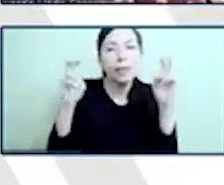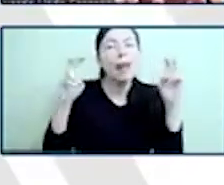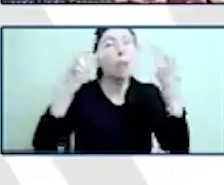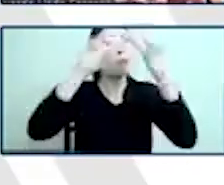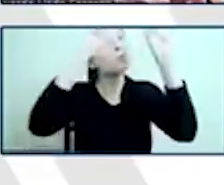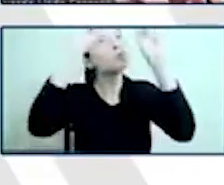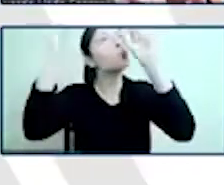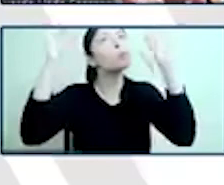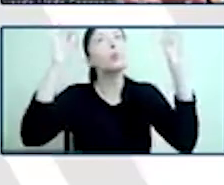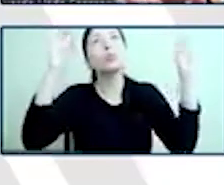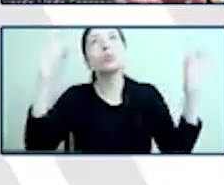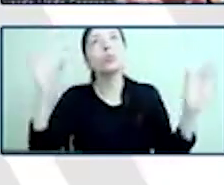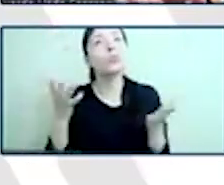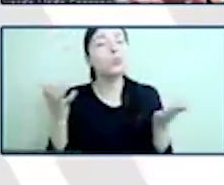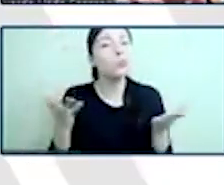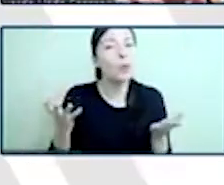astronomía